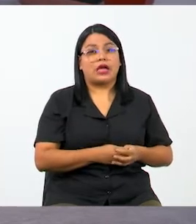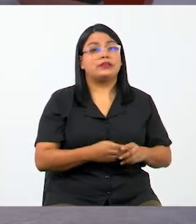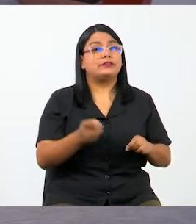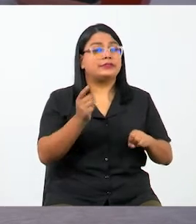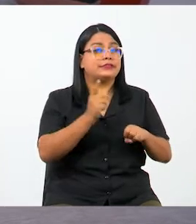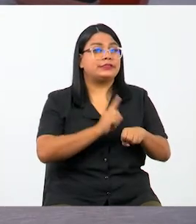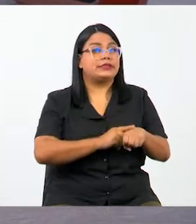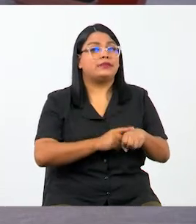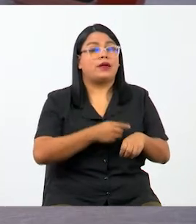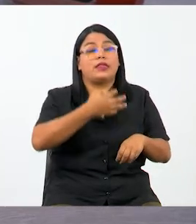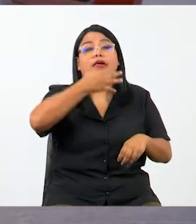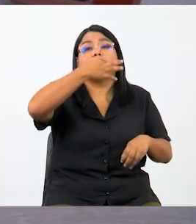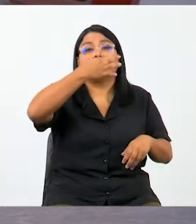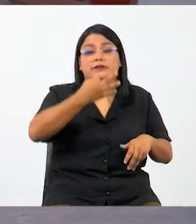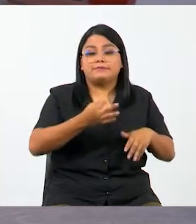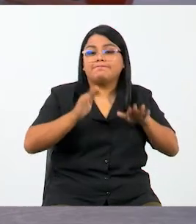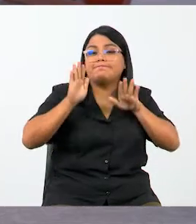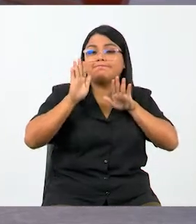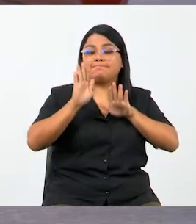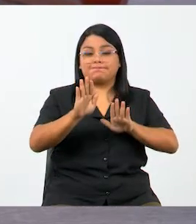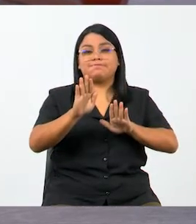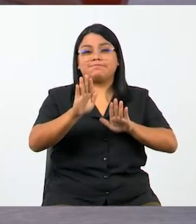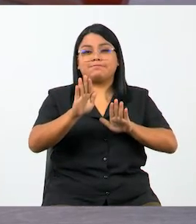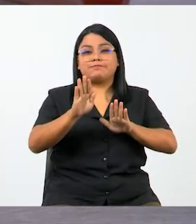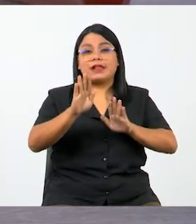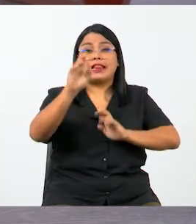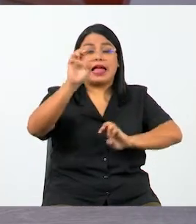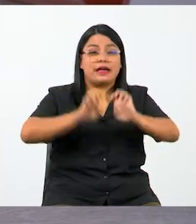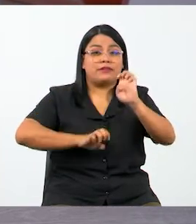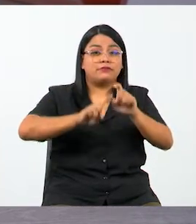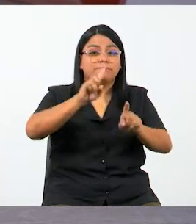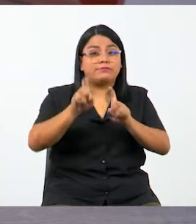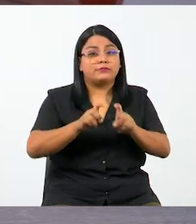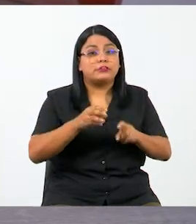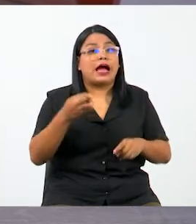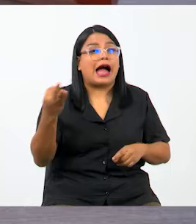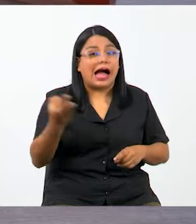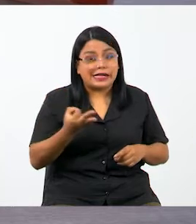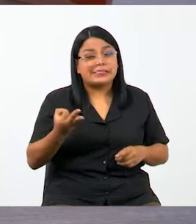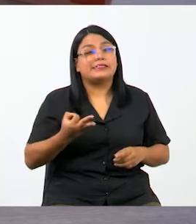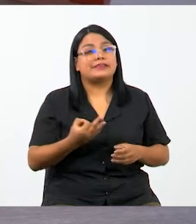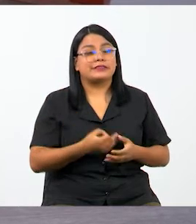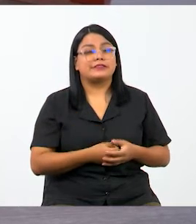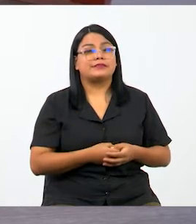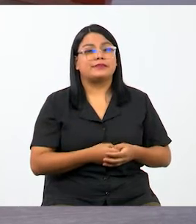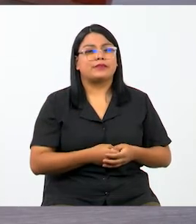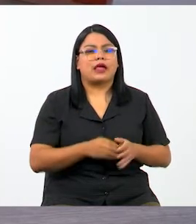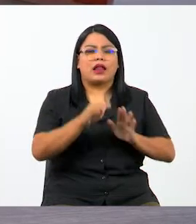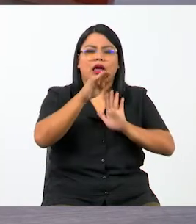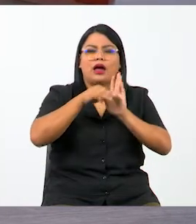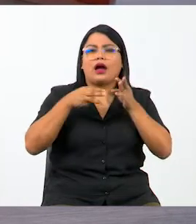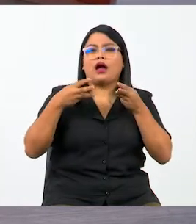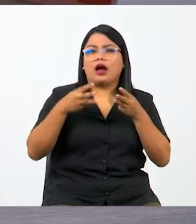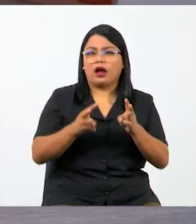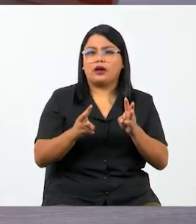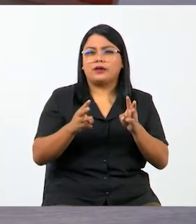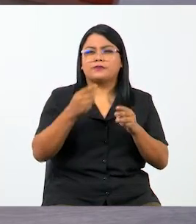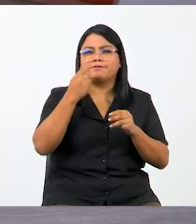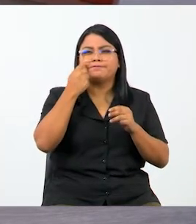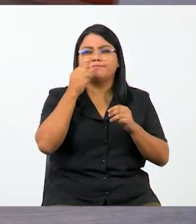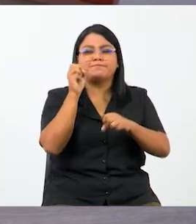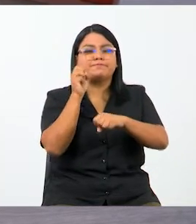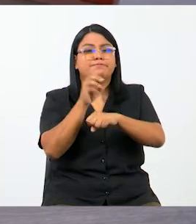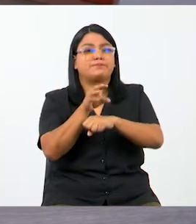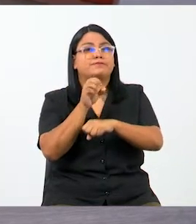es decir, la evaluación diagnóstica sí debemos hacerla. En la guía metodológica encontraremos una sugerencia que